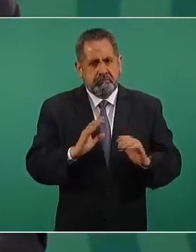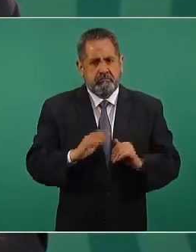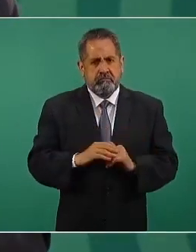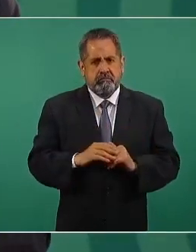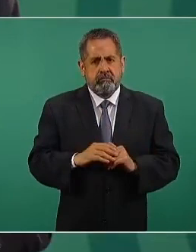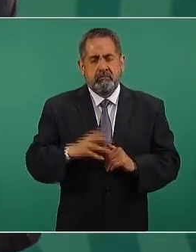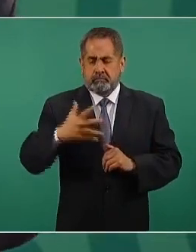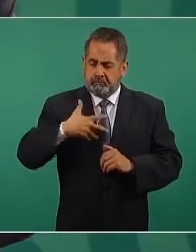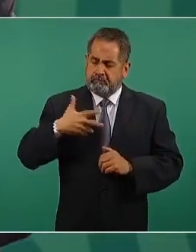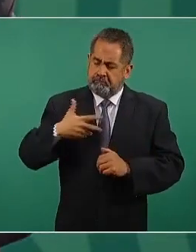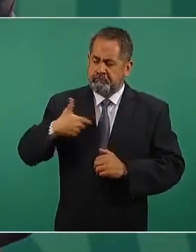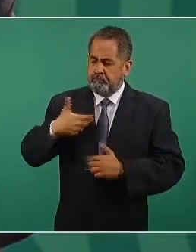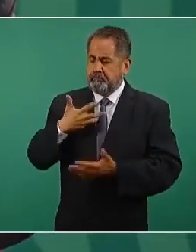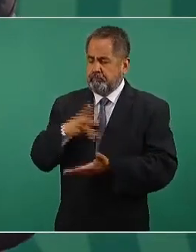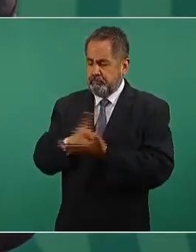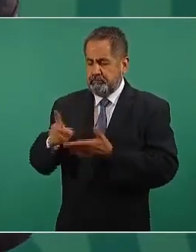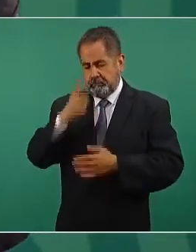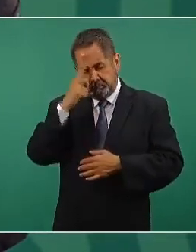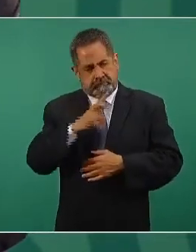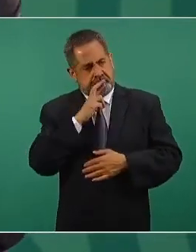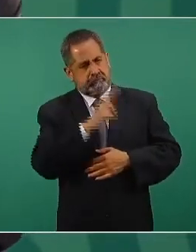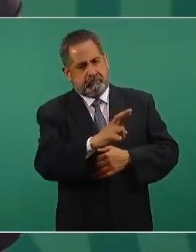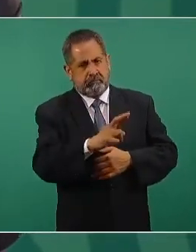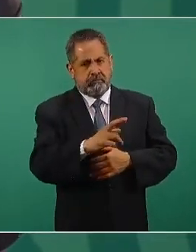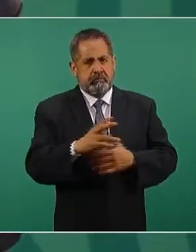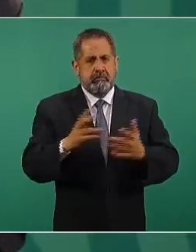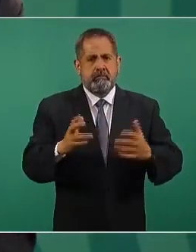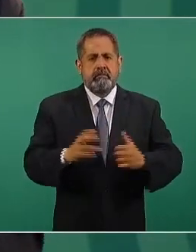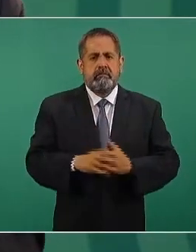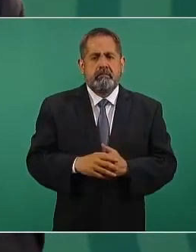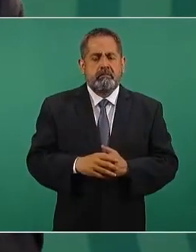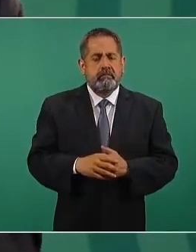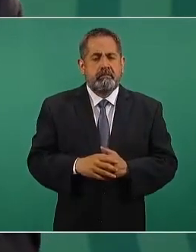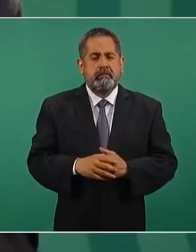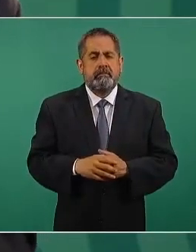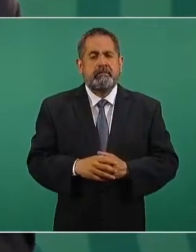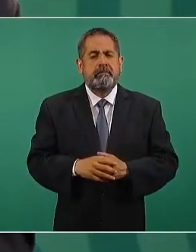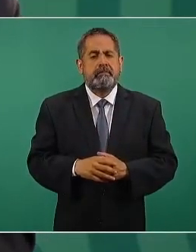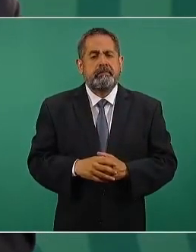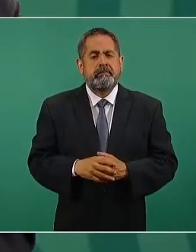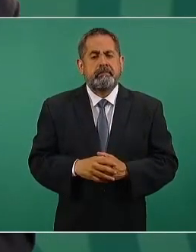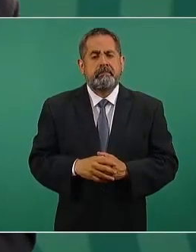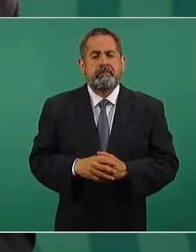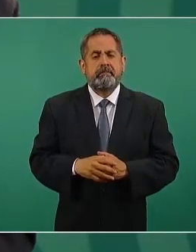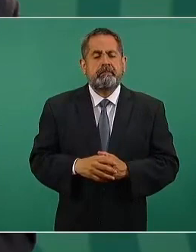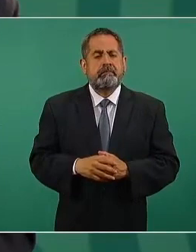como también yo también tengo el derecho a la réplica,